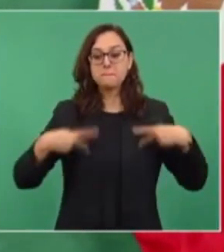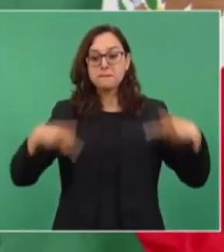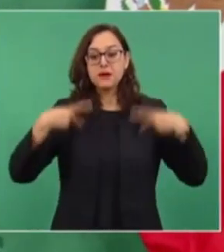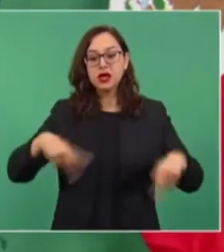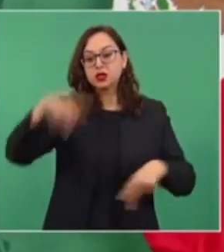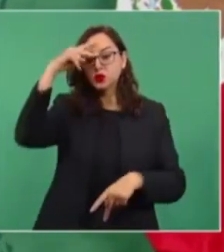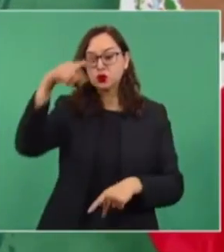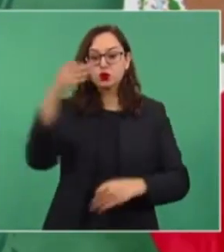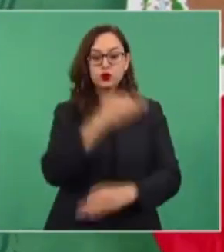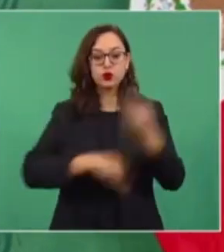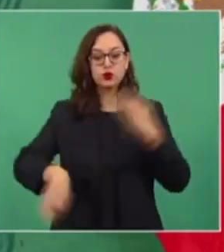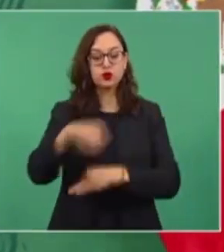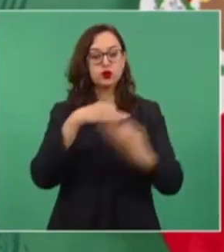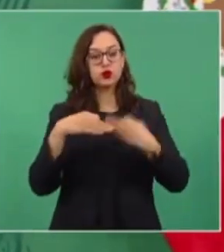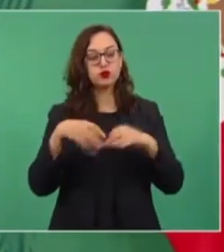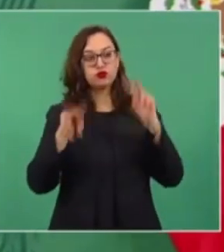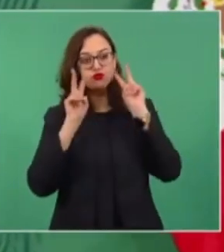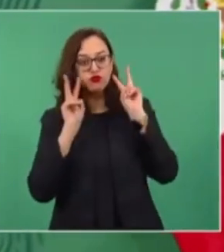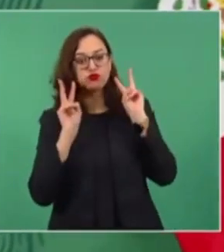mexicanos,